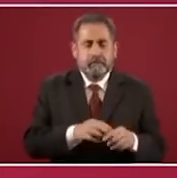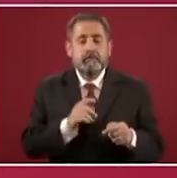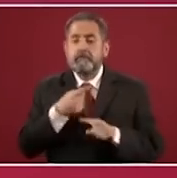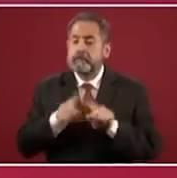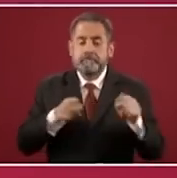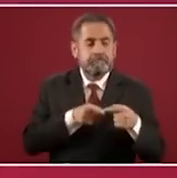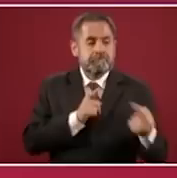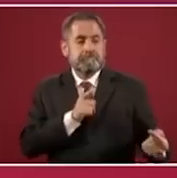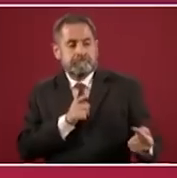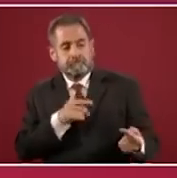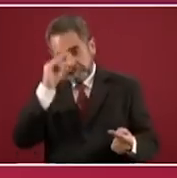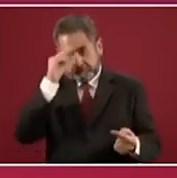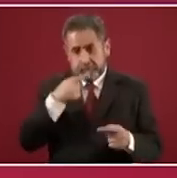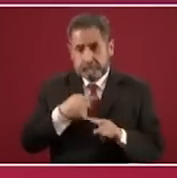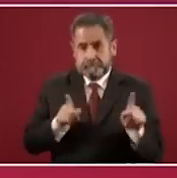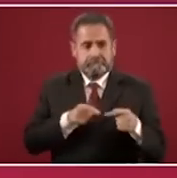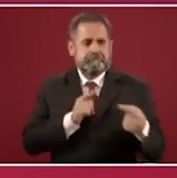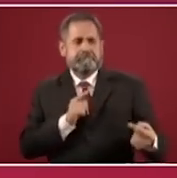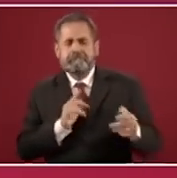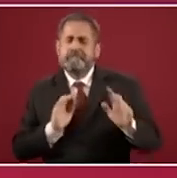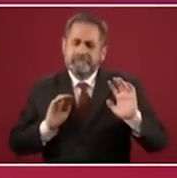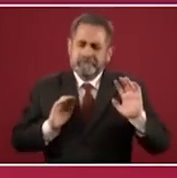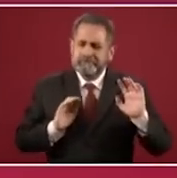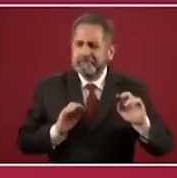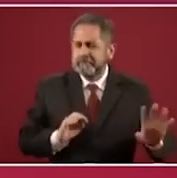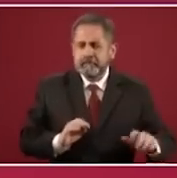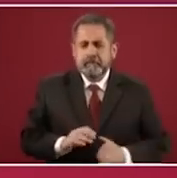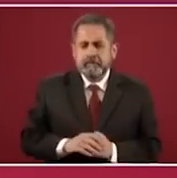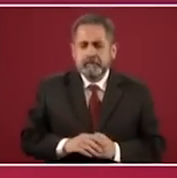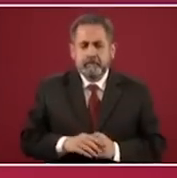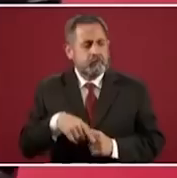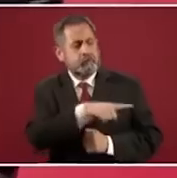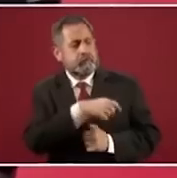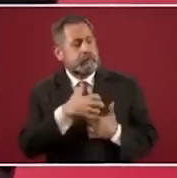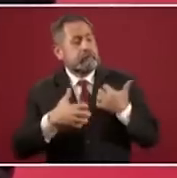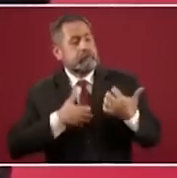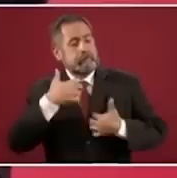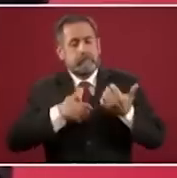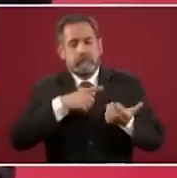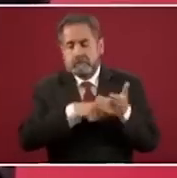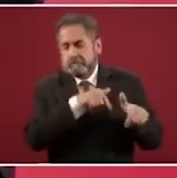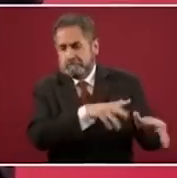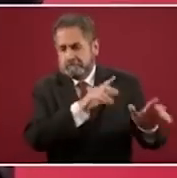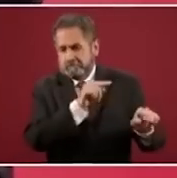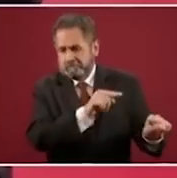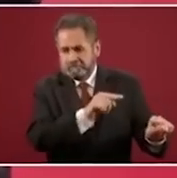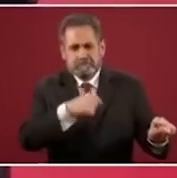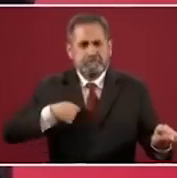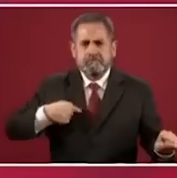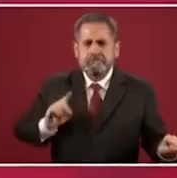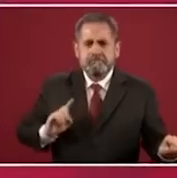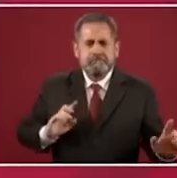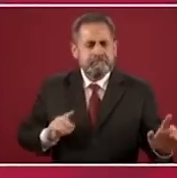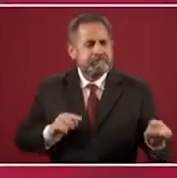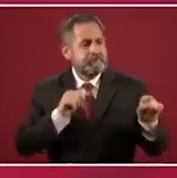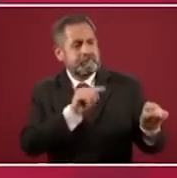adversarios, o sea, los corajudos son otros, o sea,